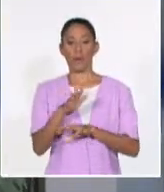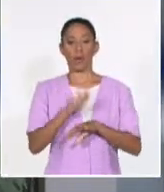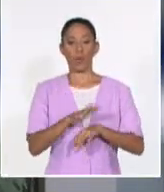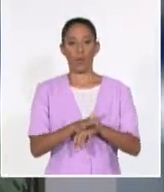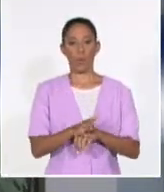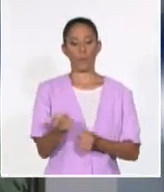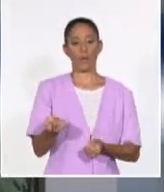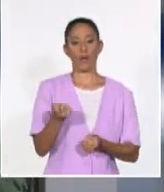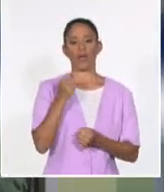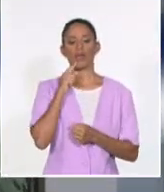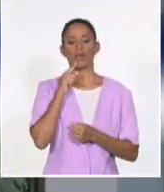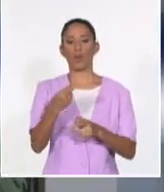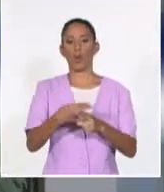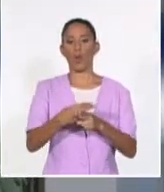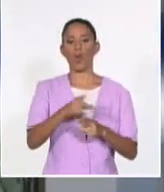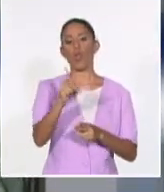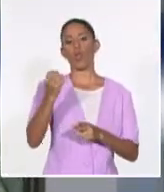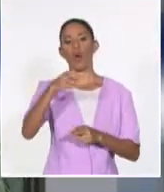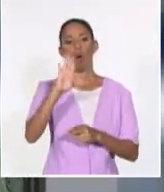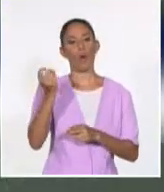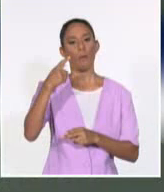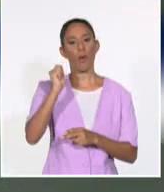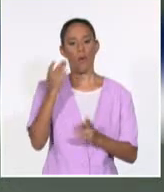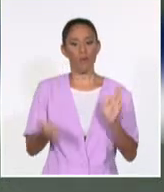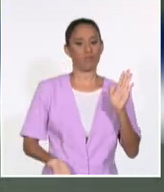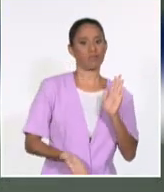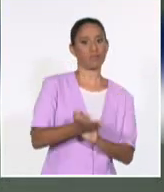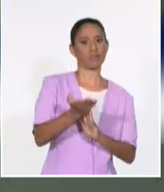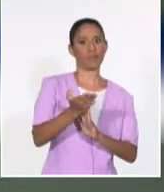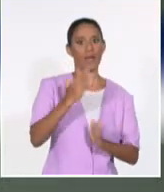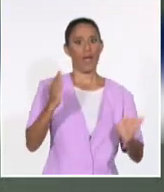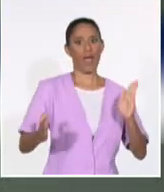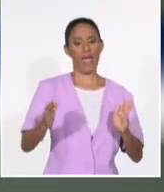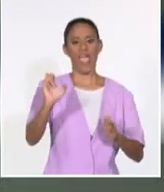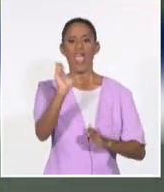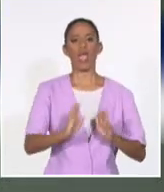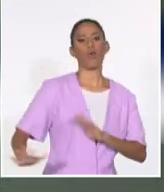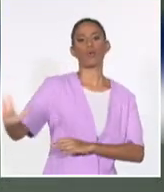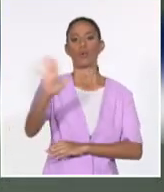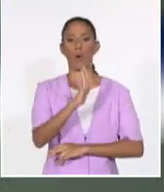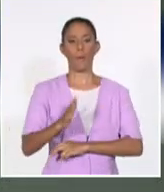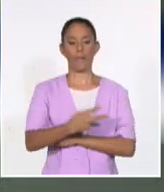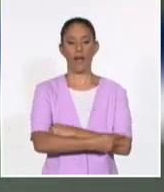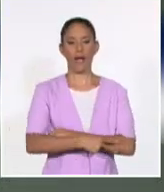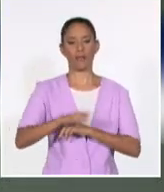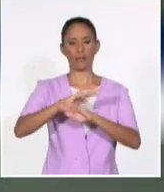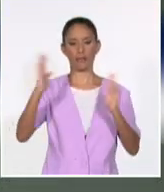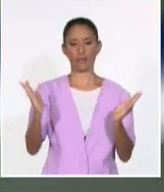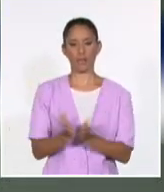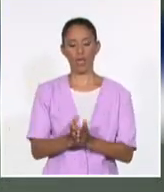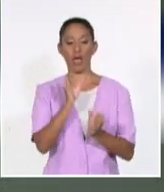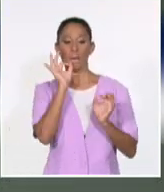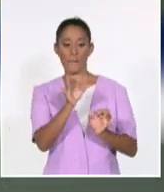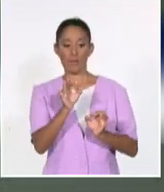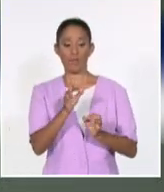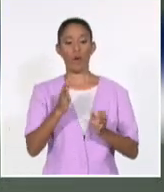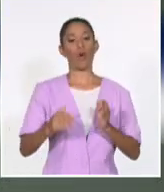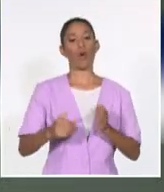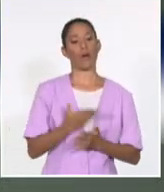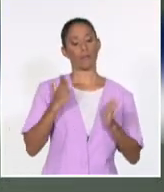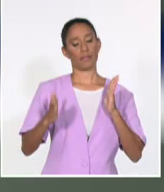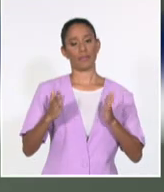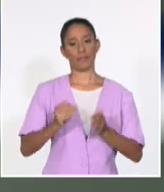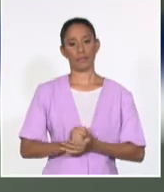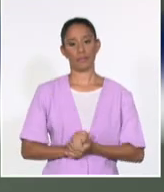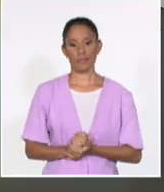lobos solitarios, aumentan en Europa en periodos de repunte de la violencia en el mundo, tal y como se vive ahora mismo en Oriente Medio.